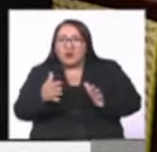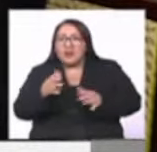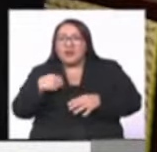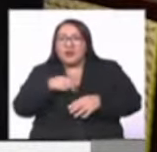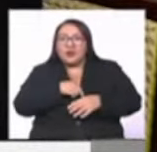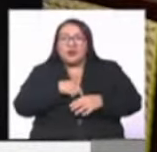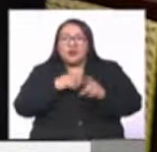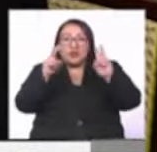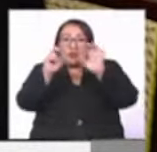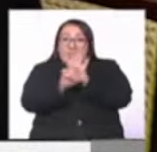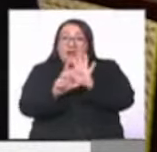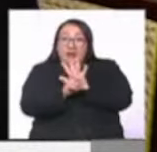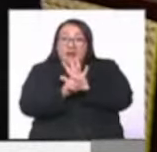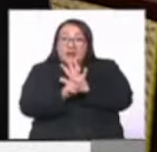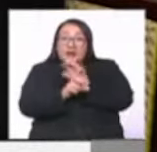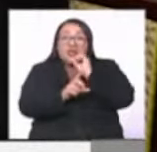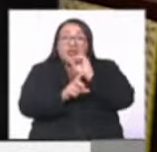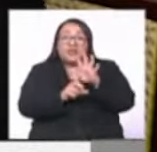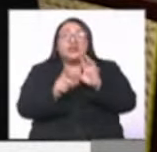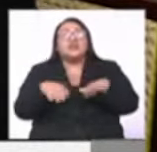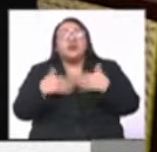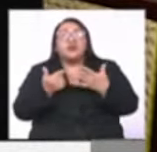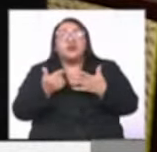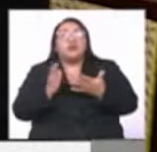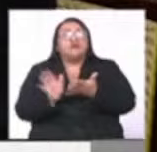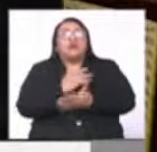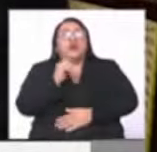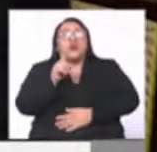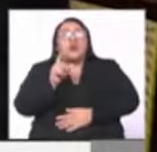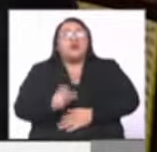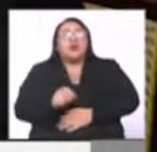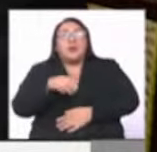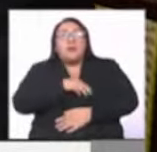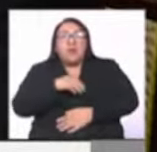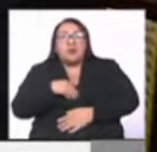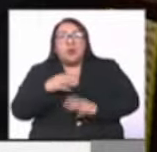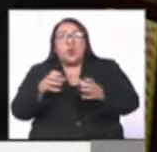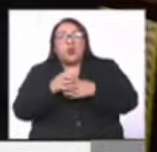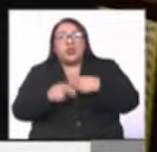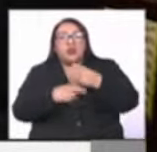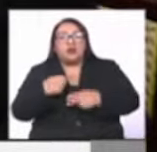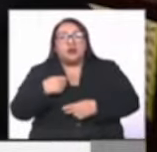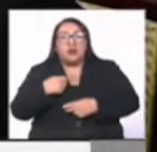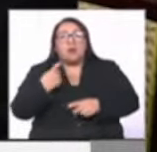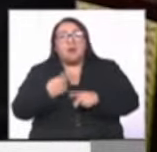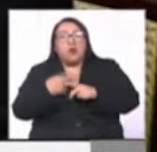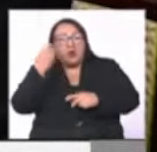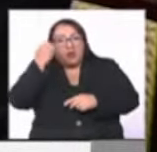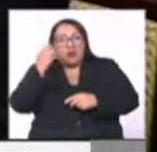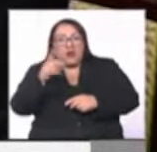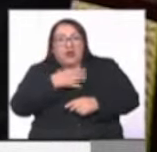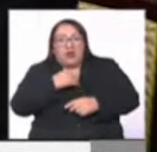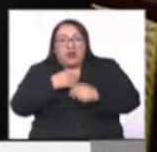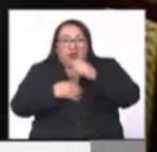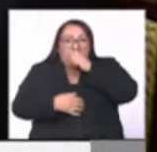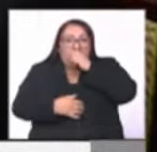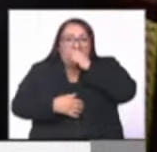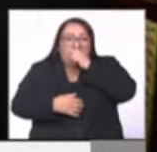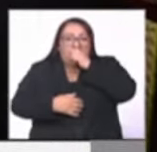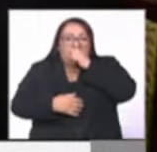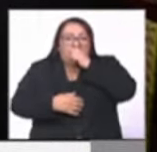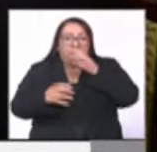nuestro marco legal se dice que se puede evacar a una integrante de la junta Por el criterio de edad si hubiera